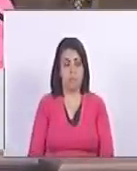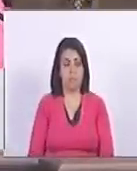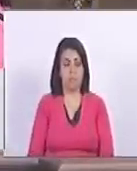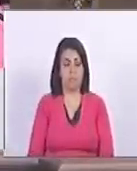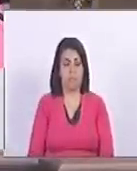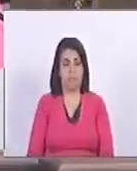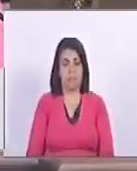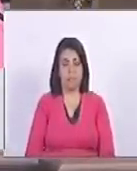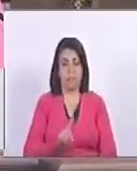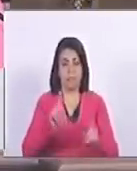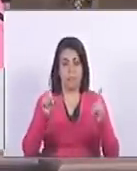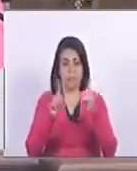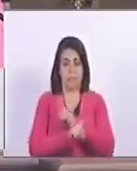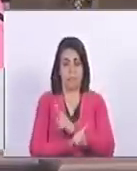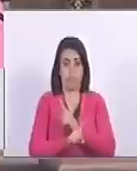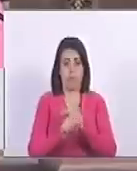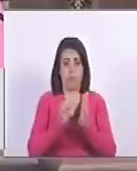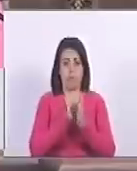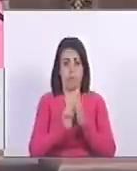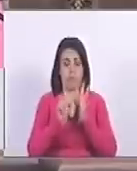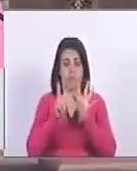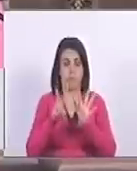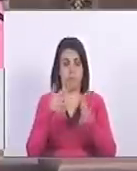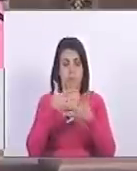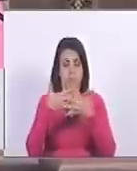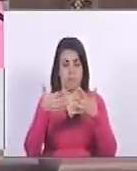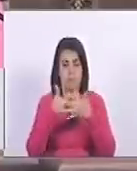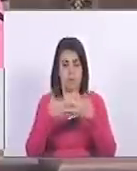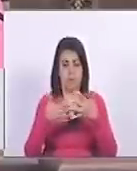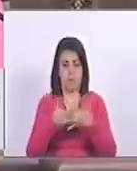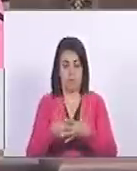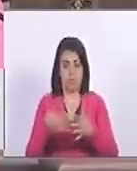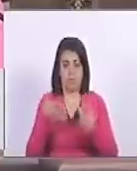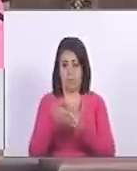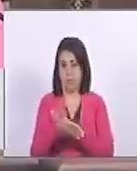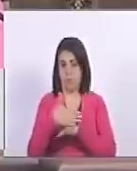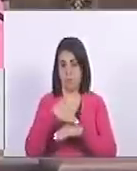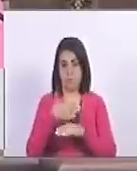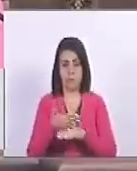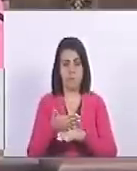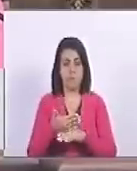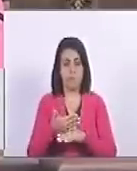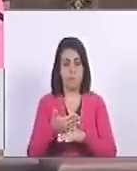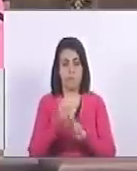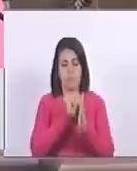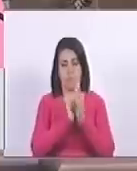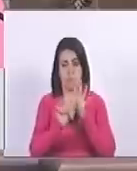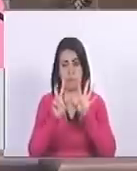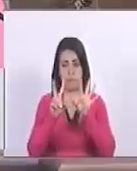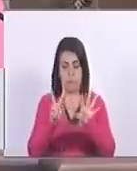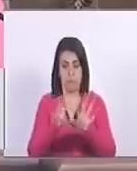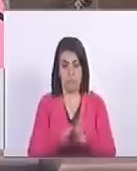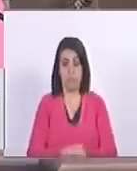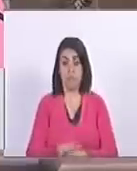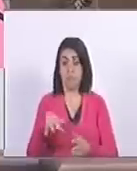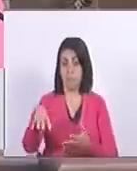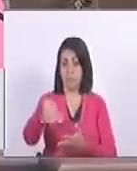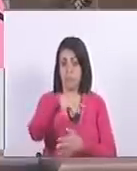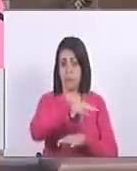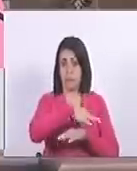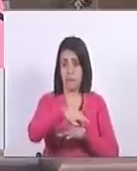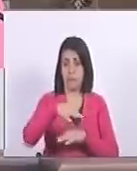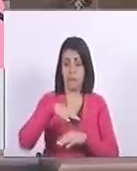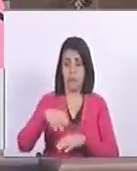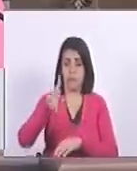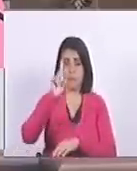Se propone modificar el artículo 7, el cual queda redactado en los siguientes términos. Artículo 7. Los estados y